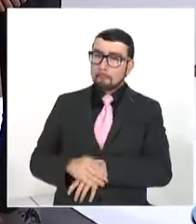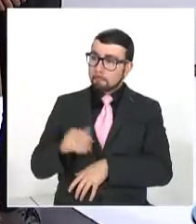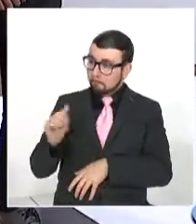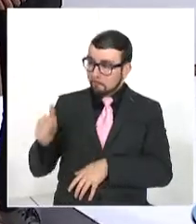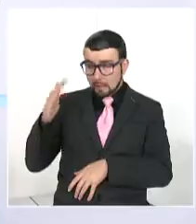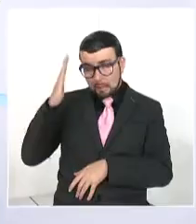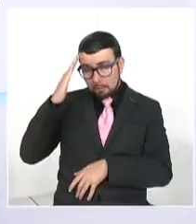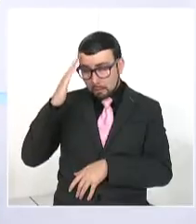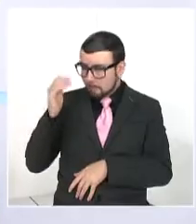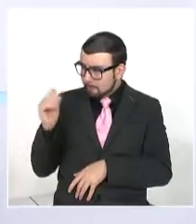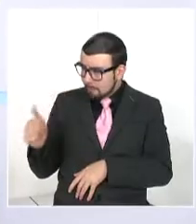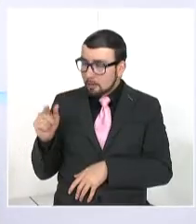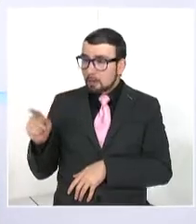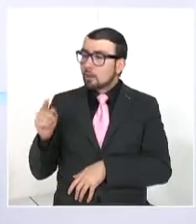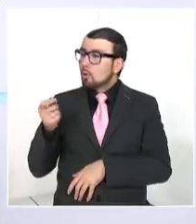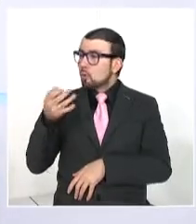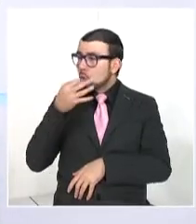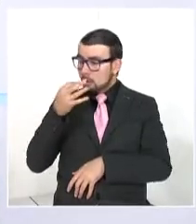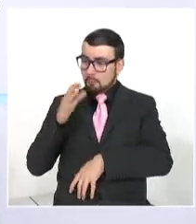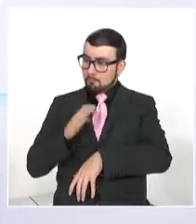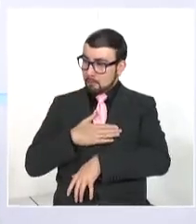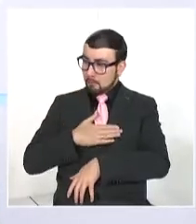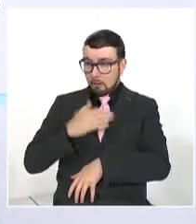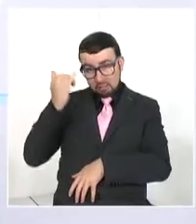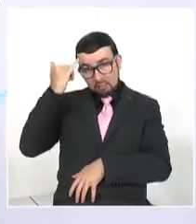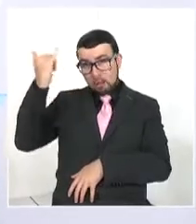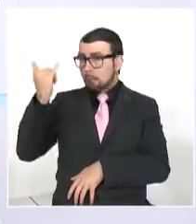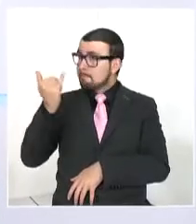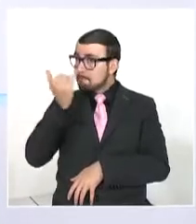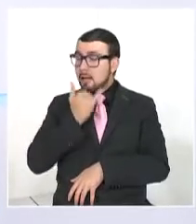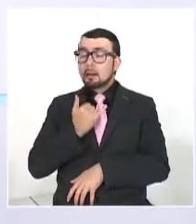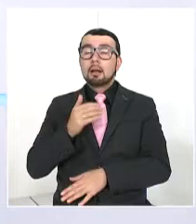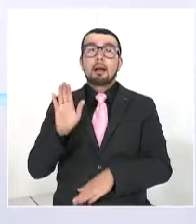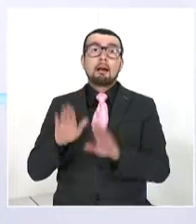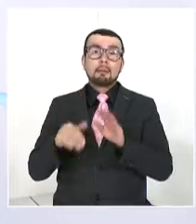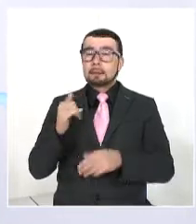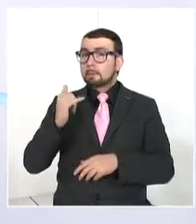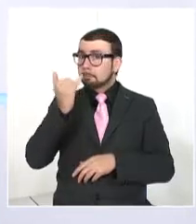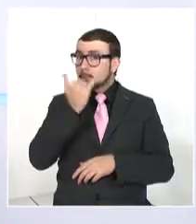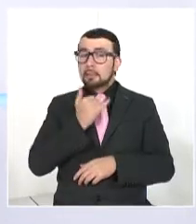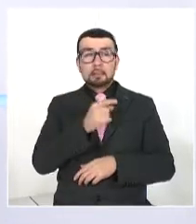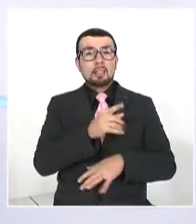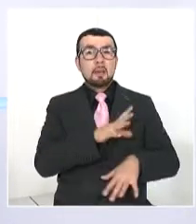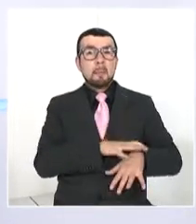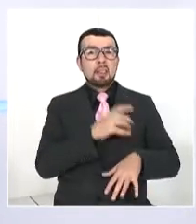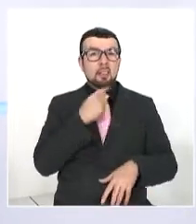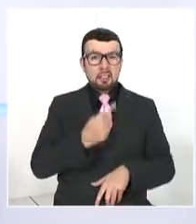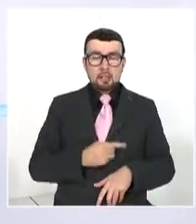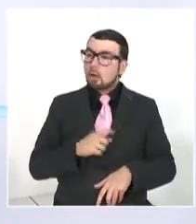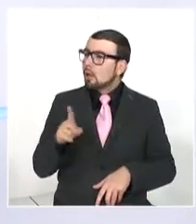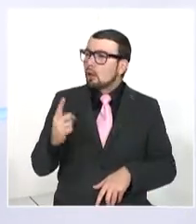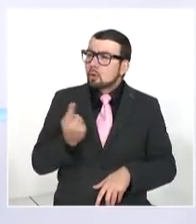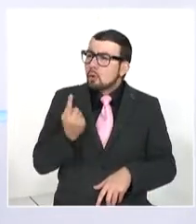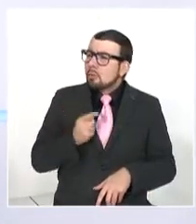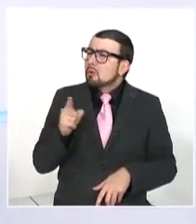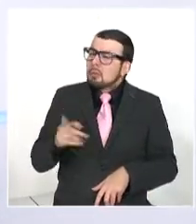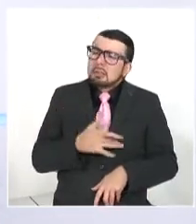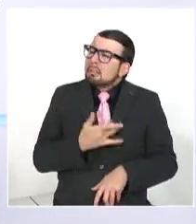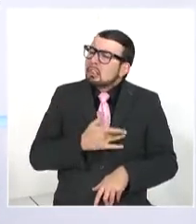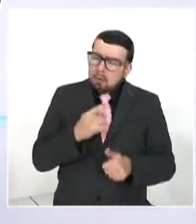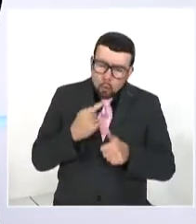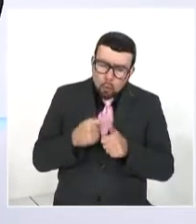la importancia de tener toda esa información, porque hay otro pecado mortal en la práctica médica. Dígame una o dos cosas de las que